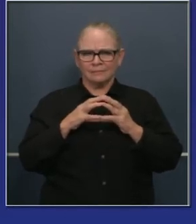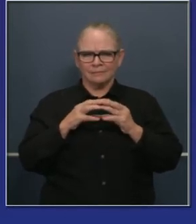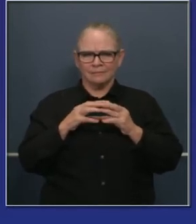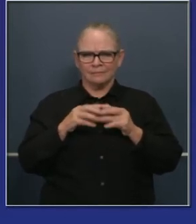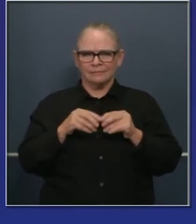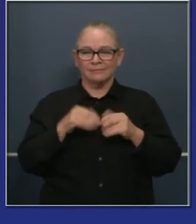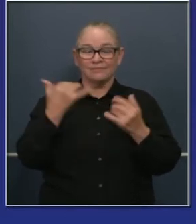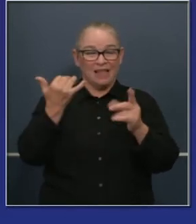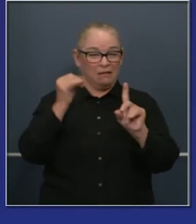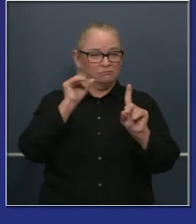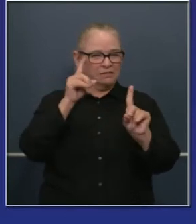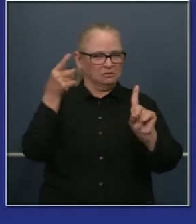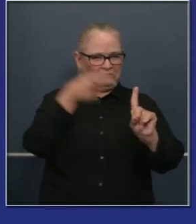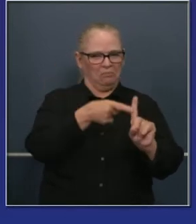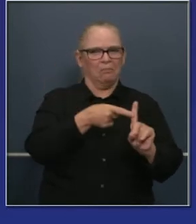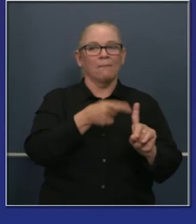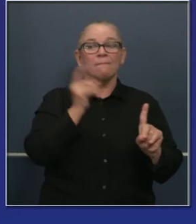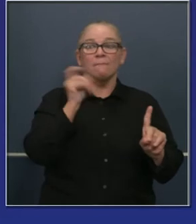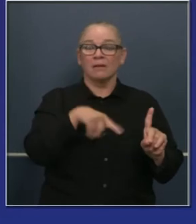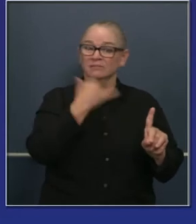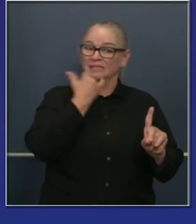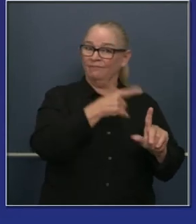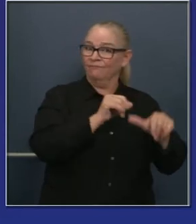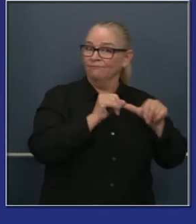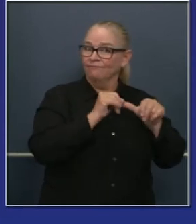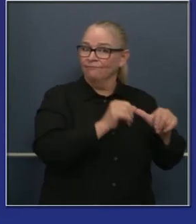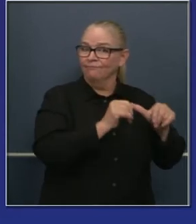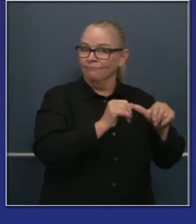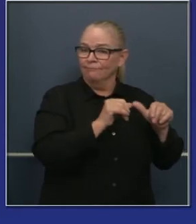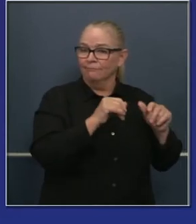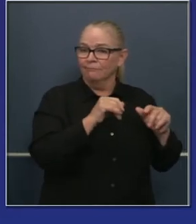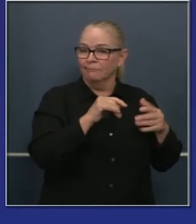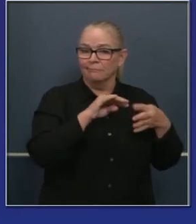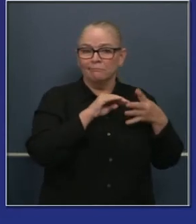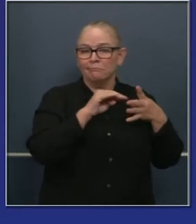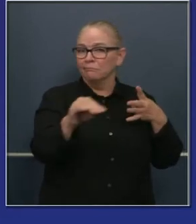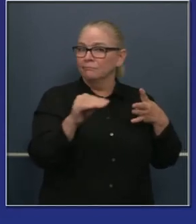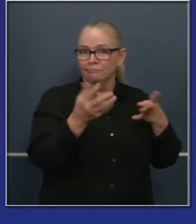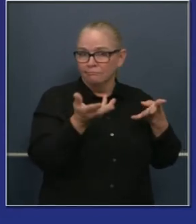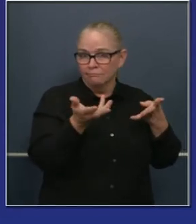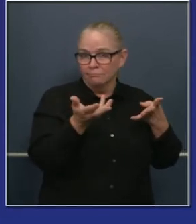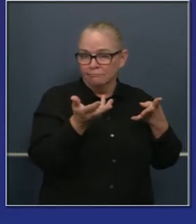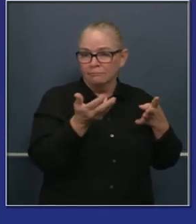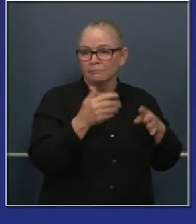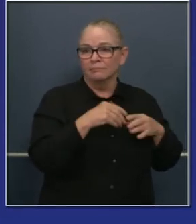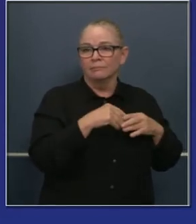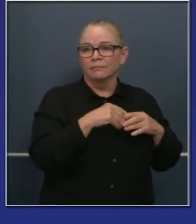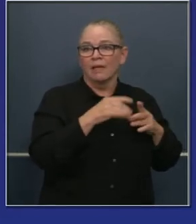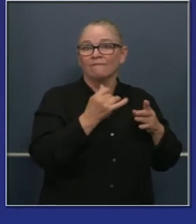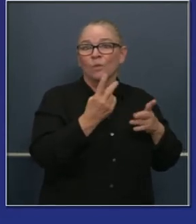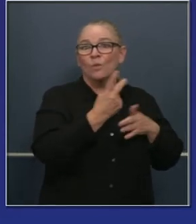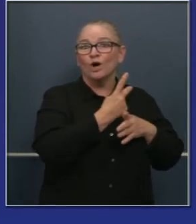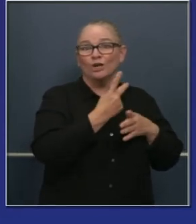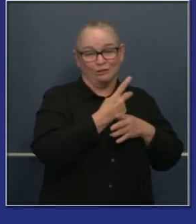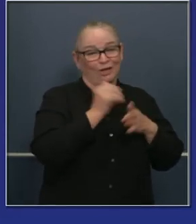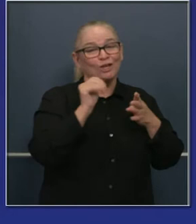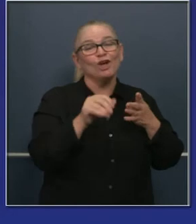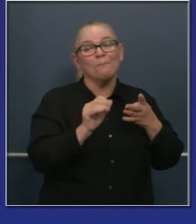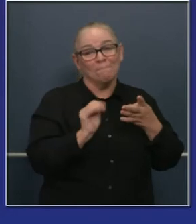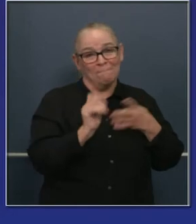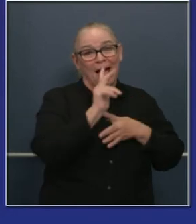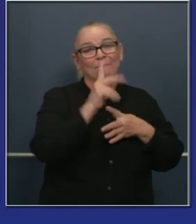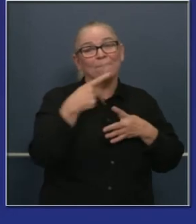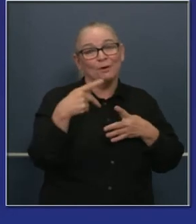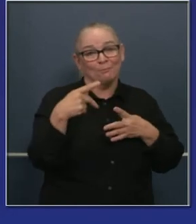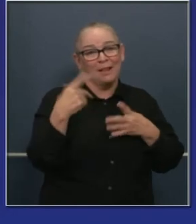diego pasará por dos semanas irá a un color más restrictivo y si es así pues el